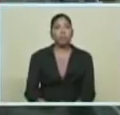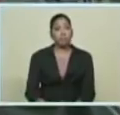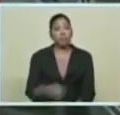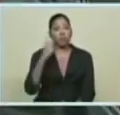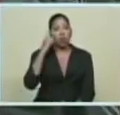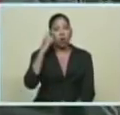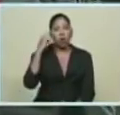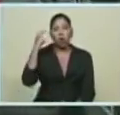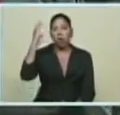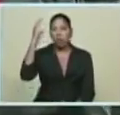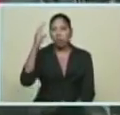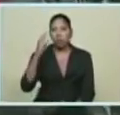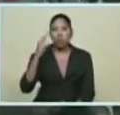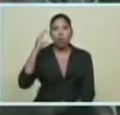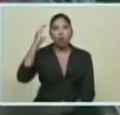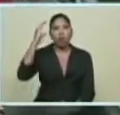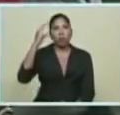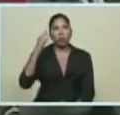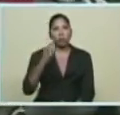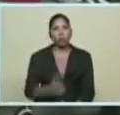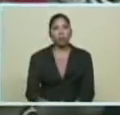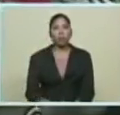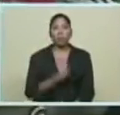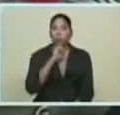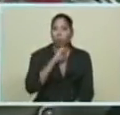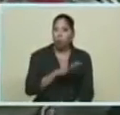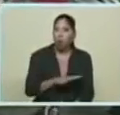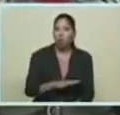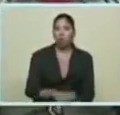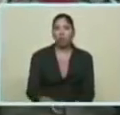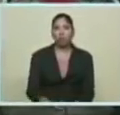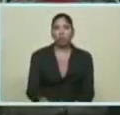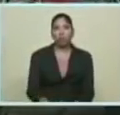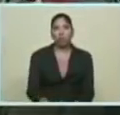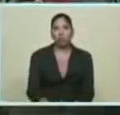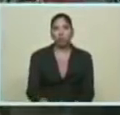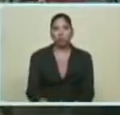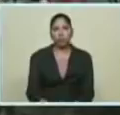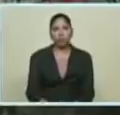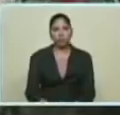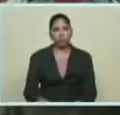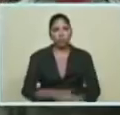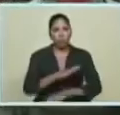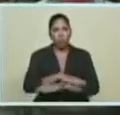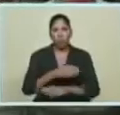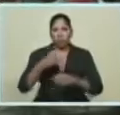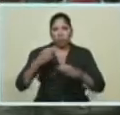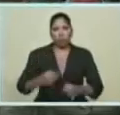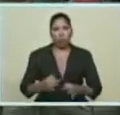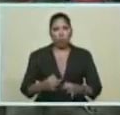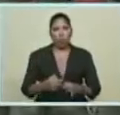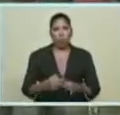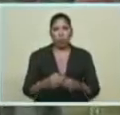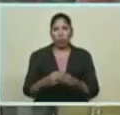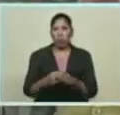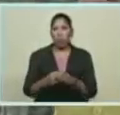conciencia histórica, moral combativa, con una doctrina pertinente a los tiempos